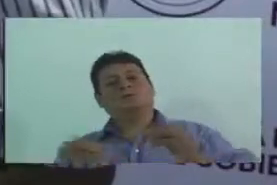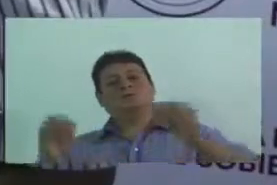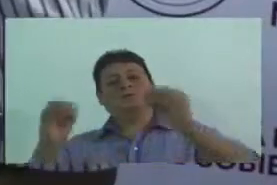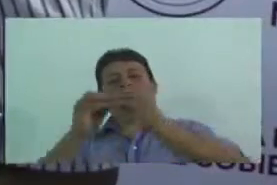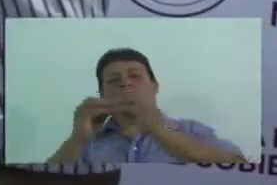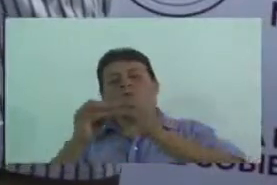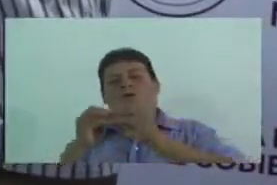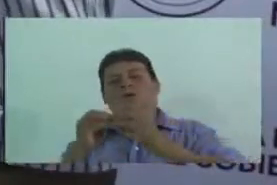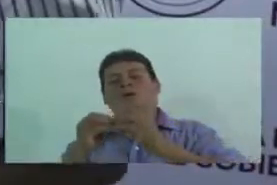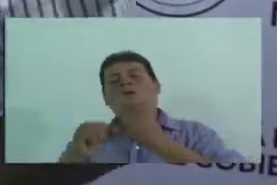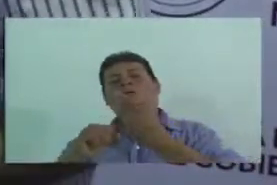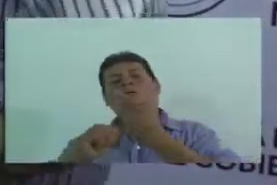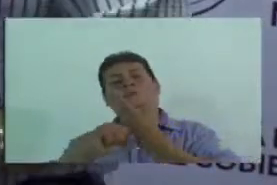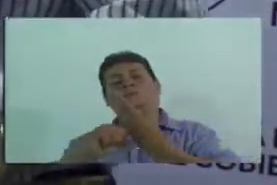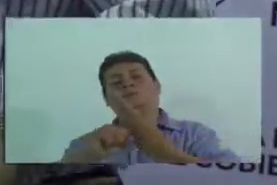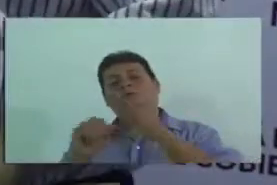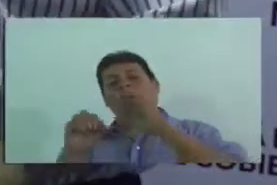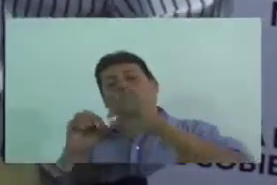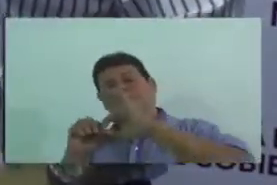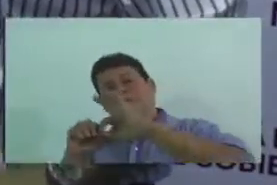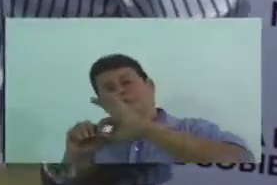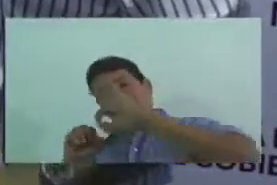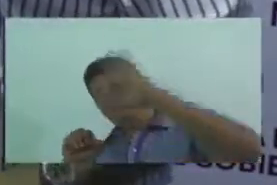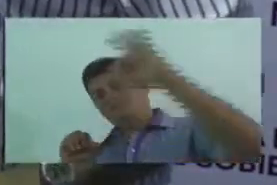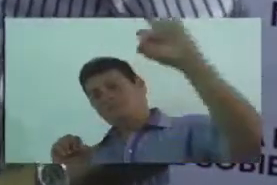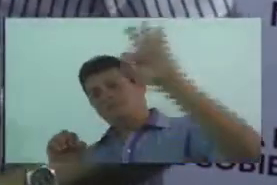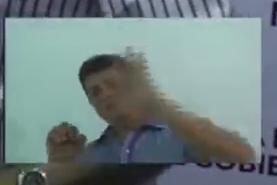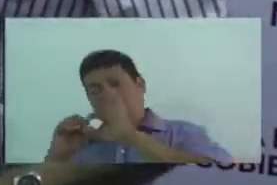vamos a medir este ángulo. A simple vista es un ángulo